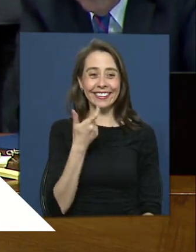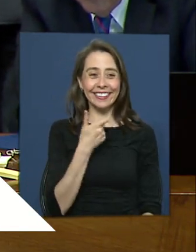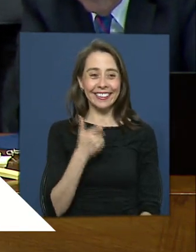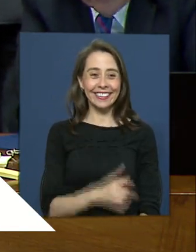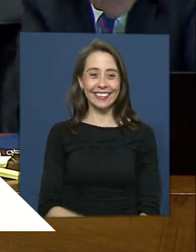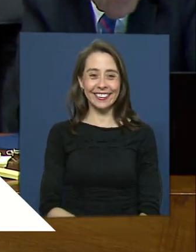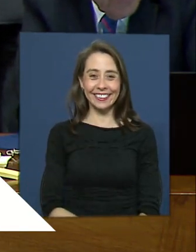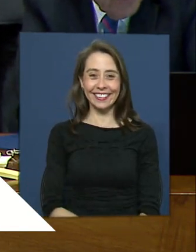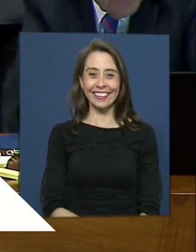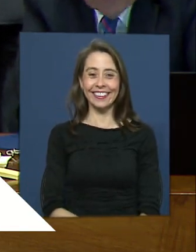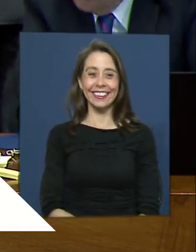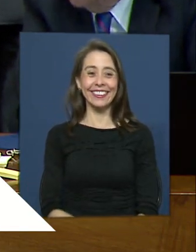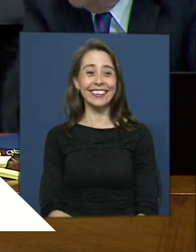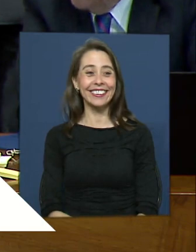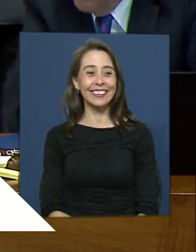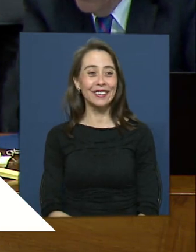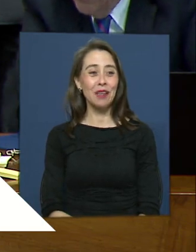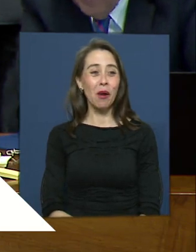En votación.